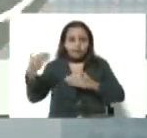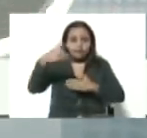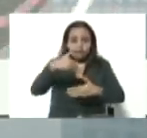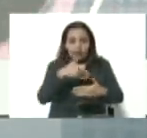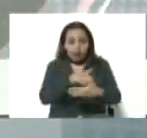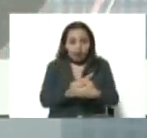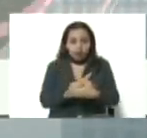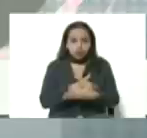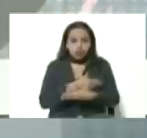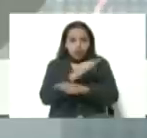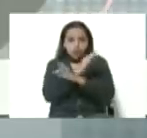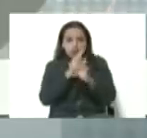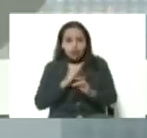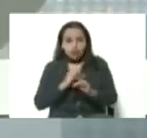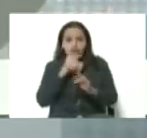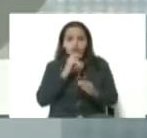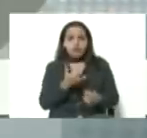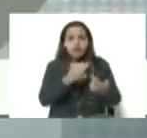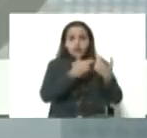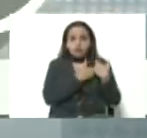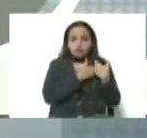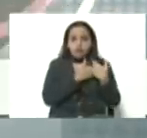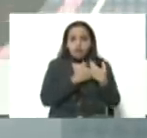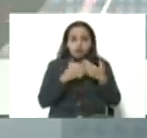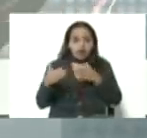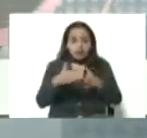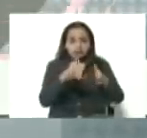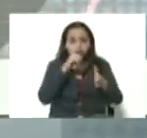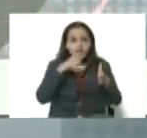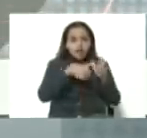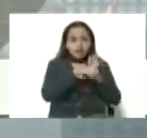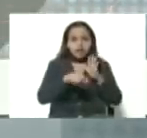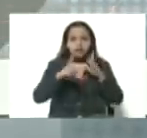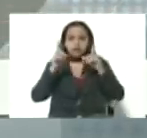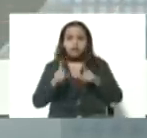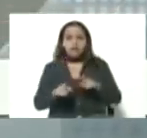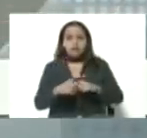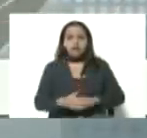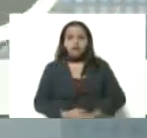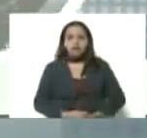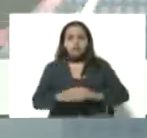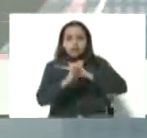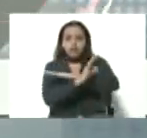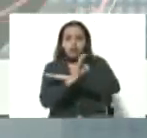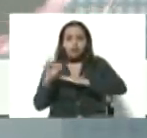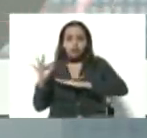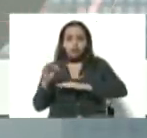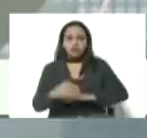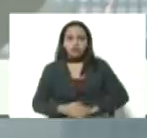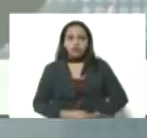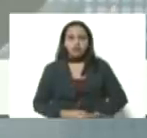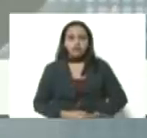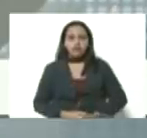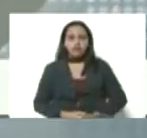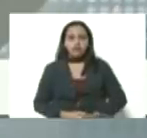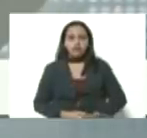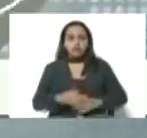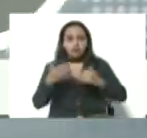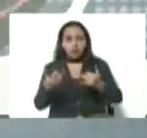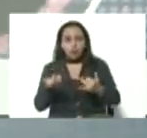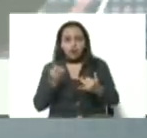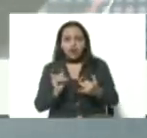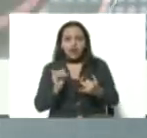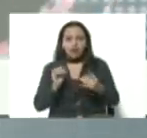inmisericorde por las hojas y también la frontera que en este momento estamos